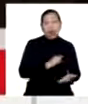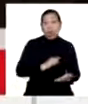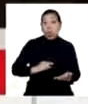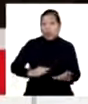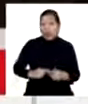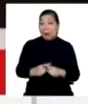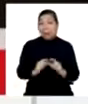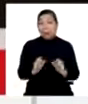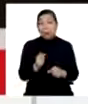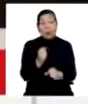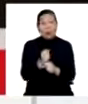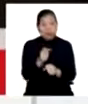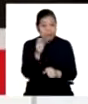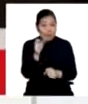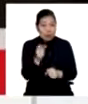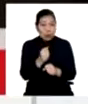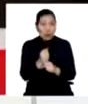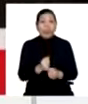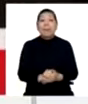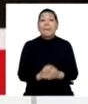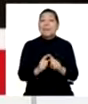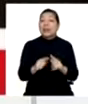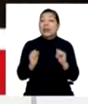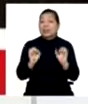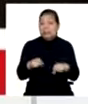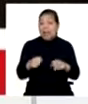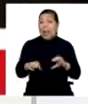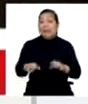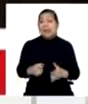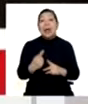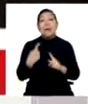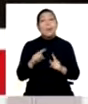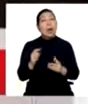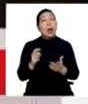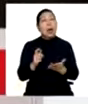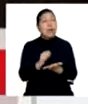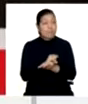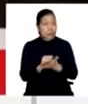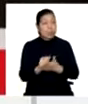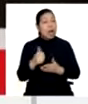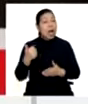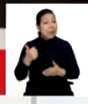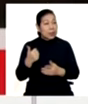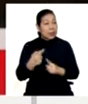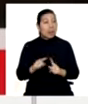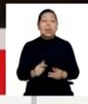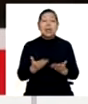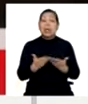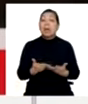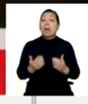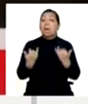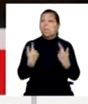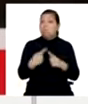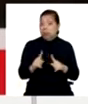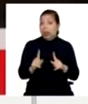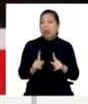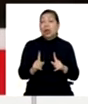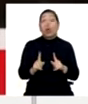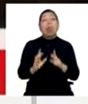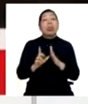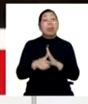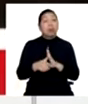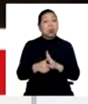gobierno regional y sus funcionarios. Eso se logró para abril de este año. Después ha habido un proceso